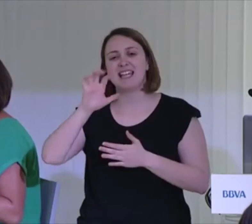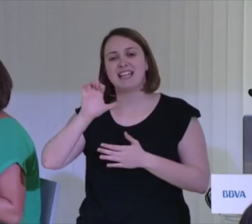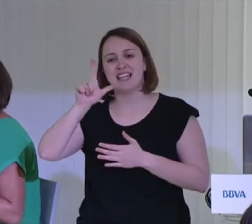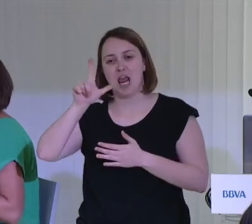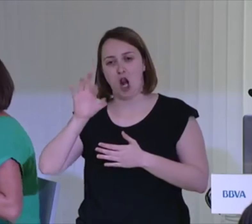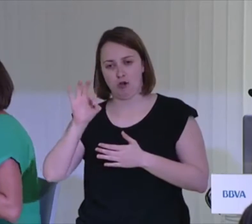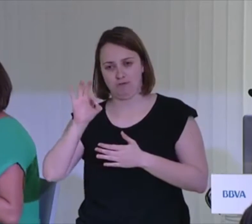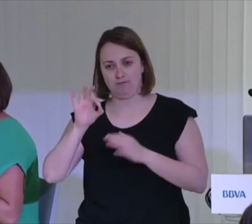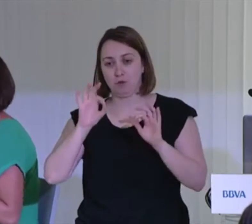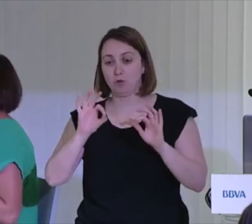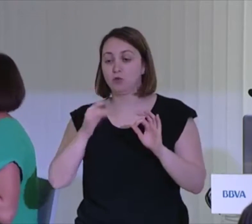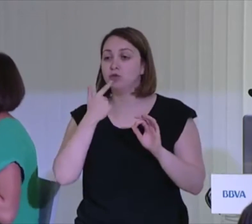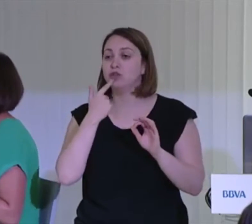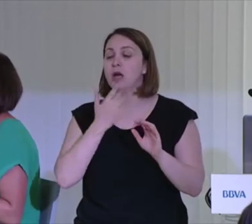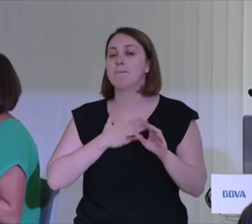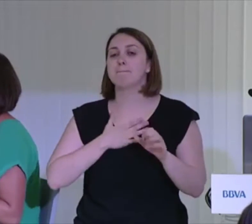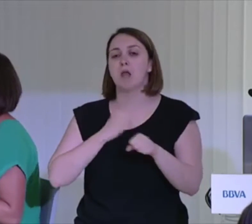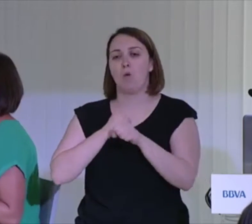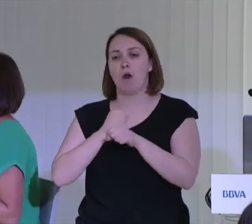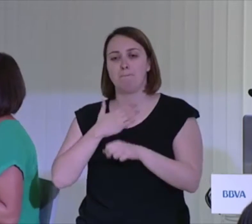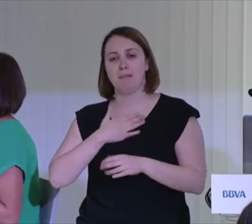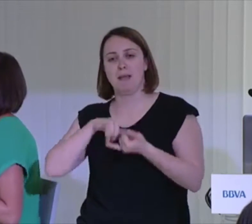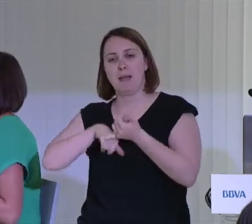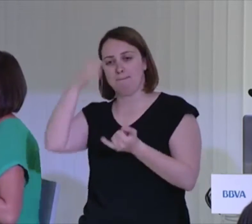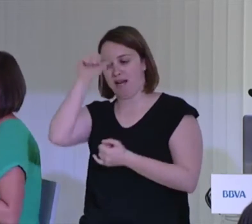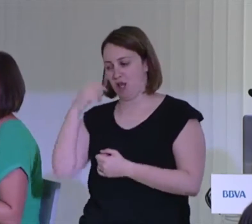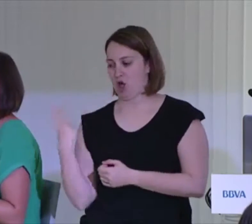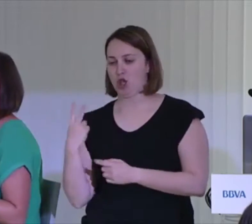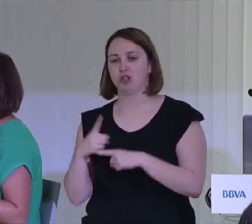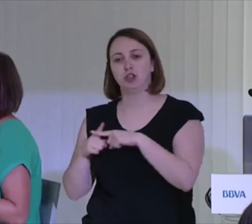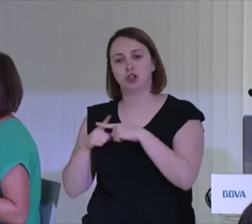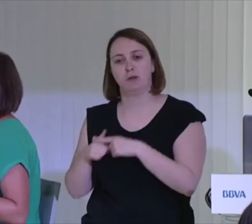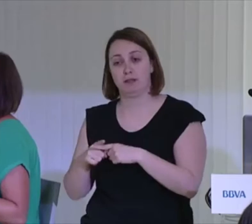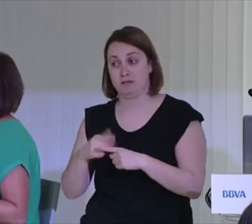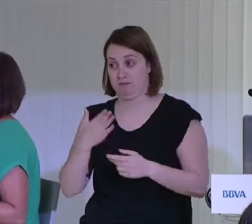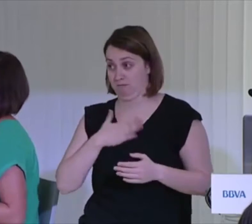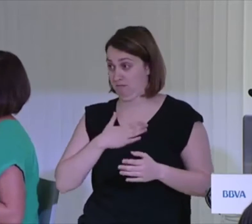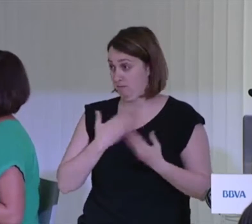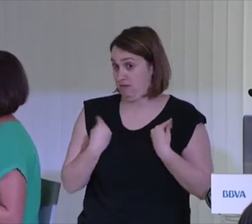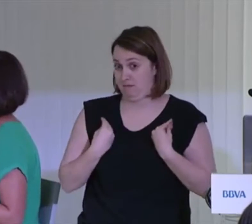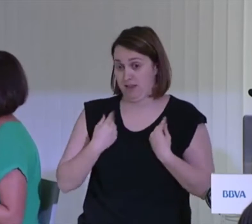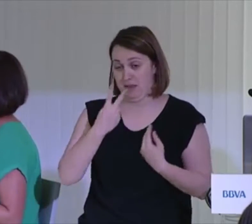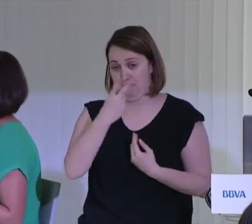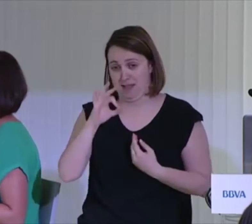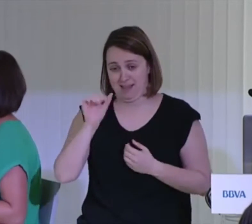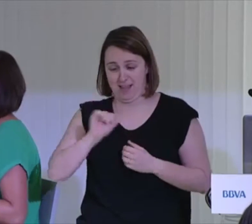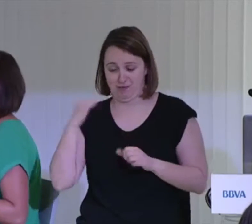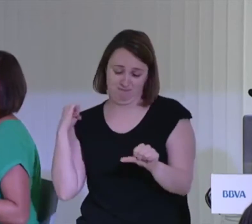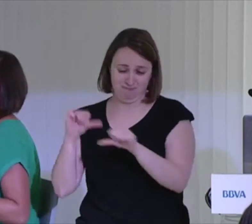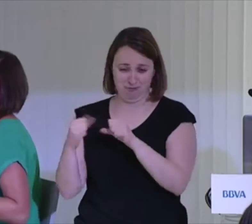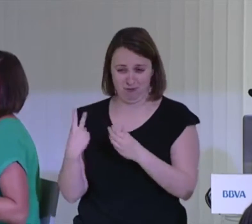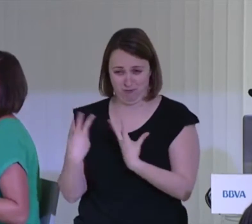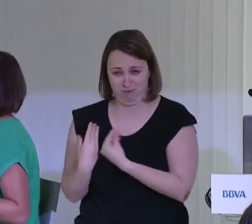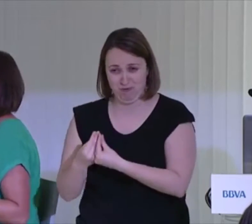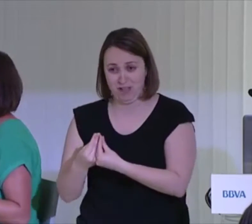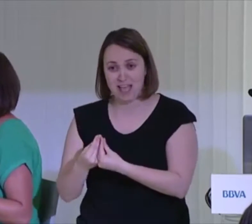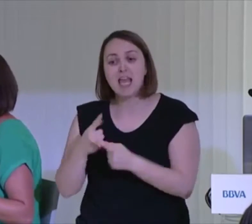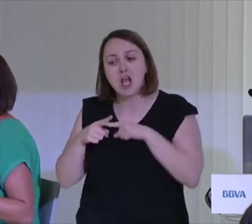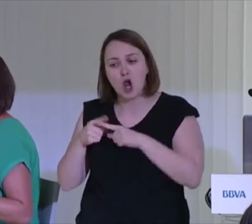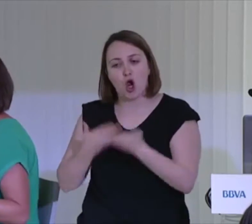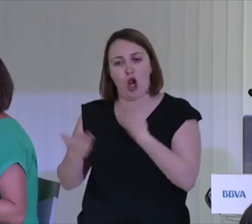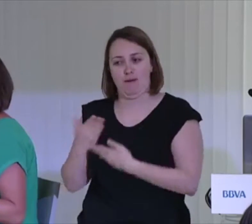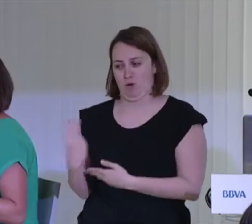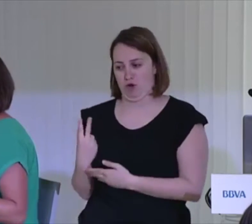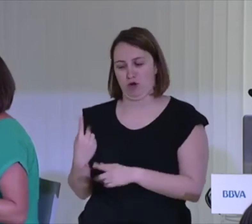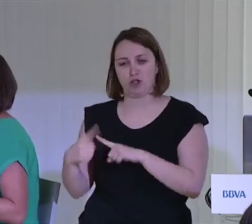de proyectos, en un board con mi marido, que es la persona con la que yo comparto mi vida desde hace 20 años, ¿no? Y que colaboramos en muchas